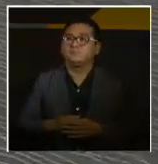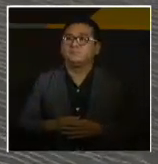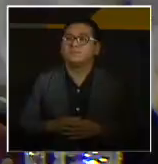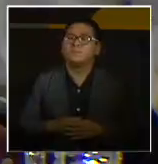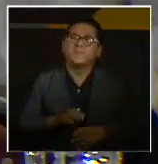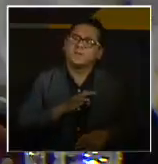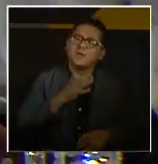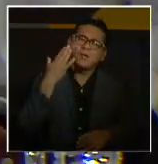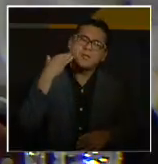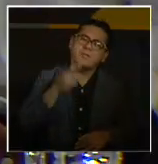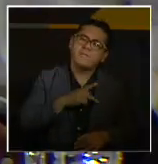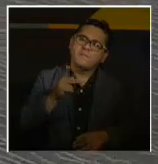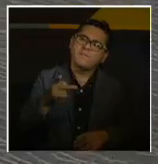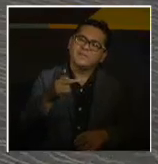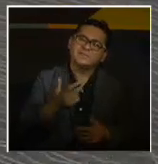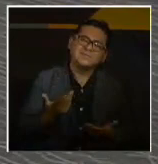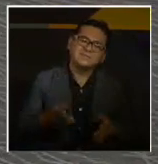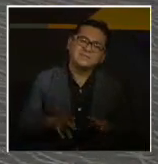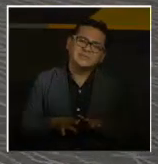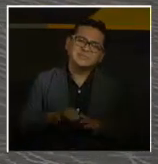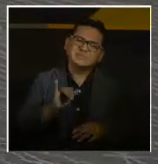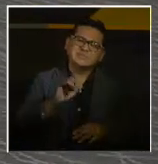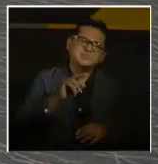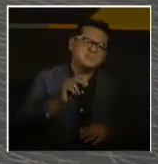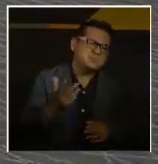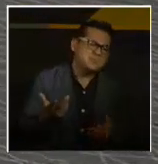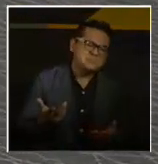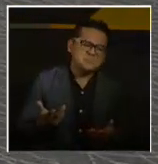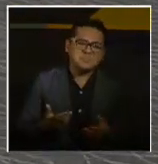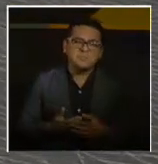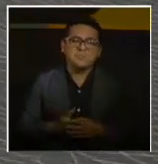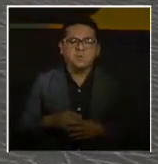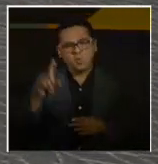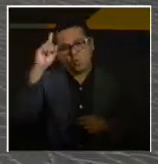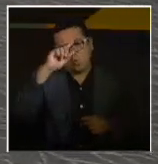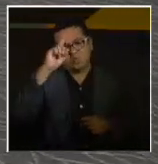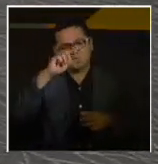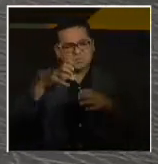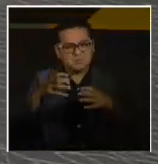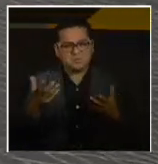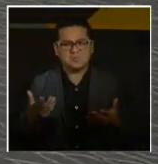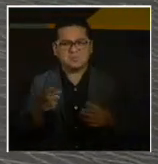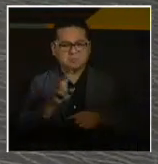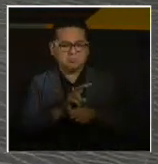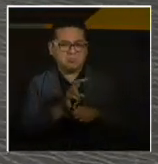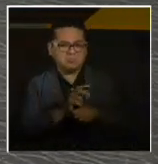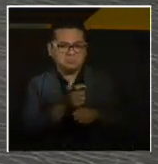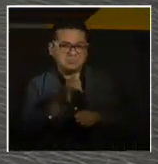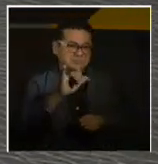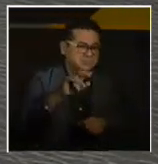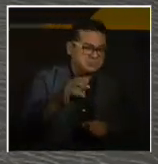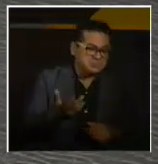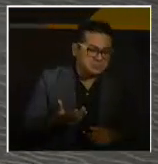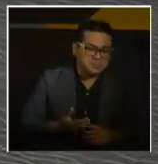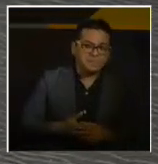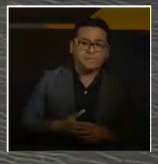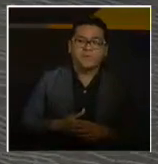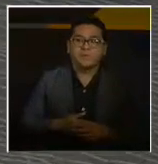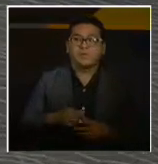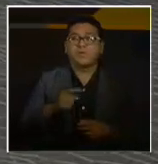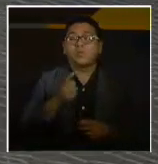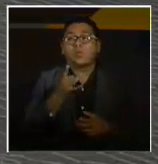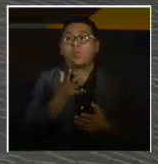candidato, si fuera tan amable de precisar si sí o no a un Consejo Ciudadano que vigile el presupuesto. Y